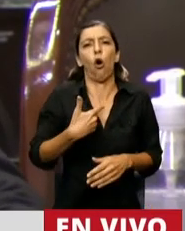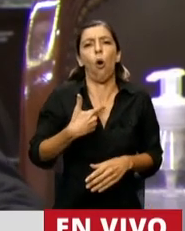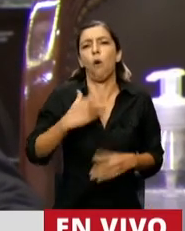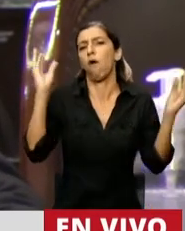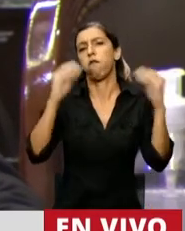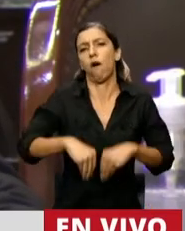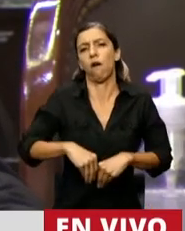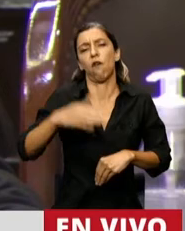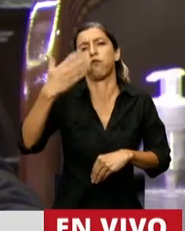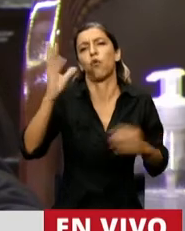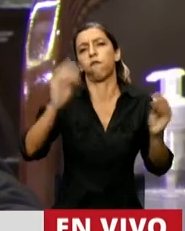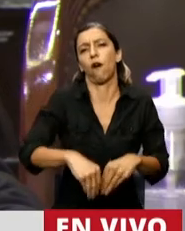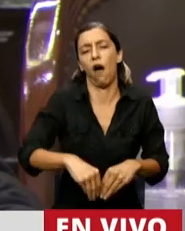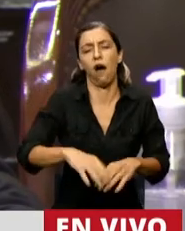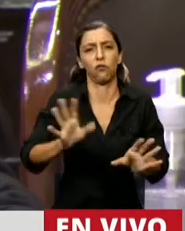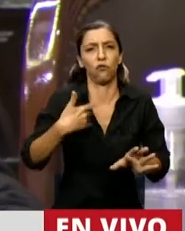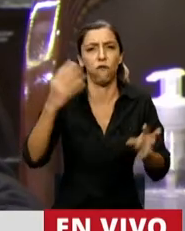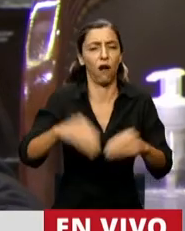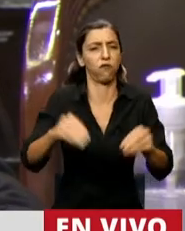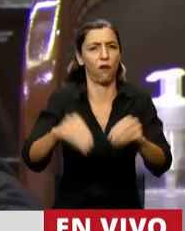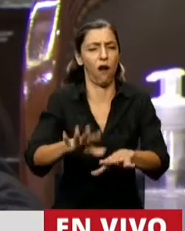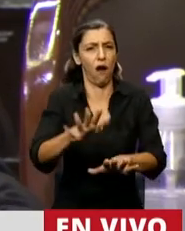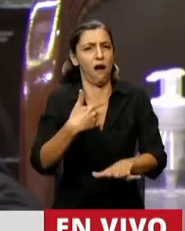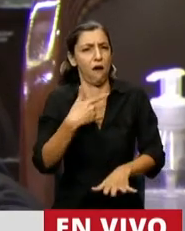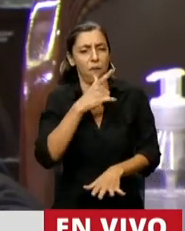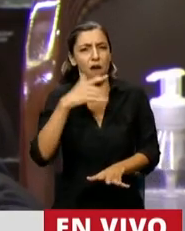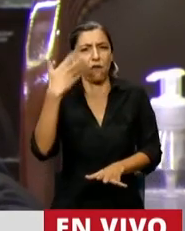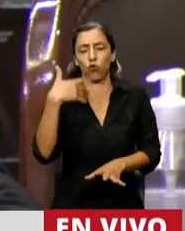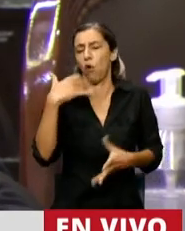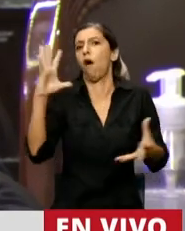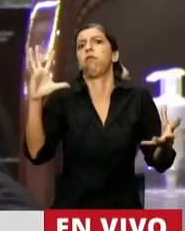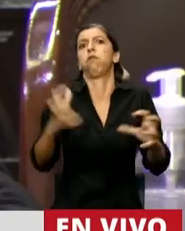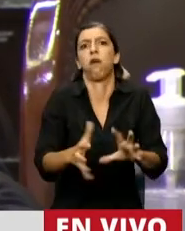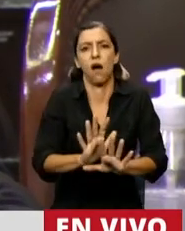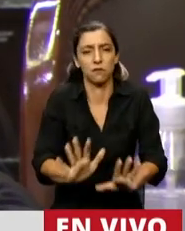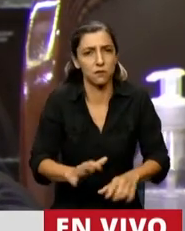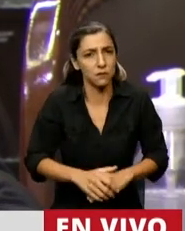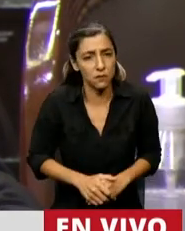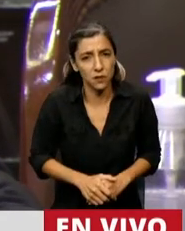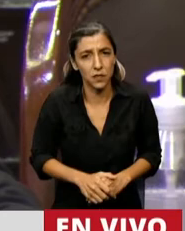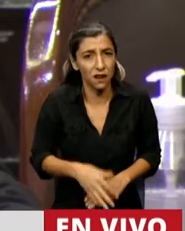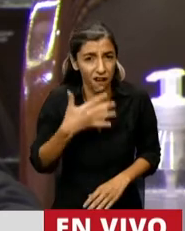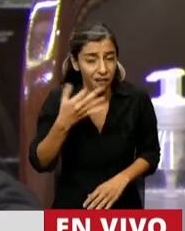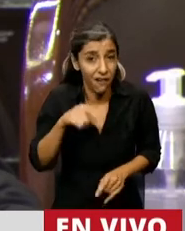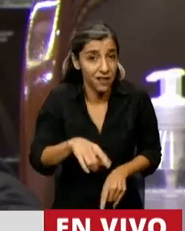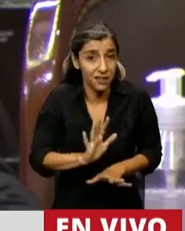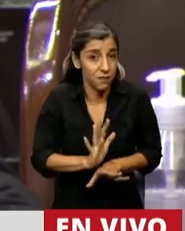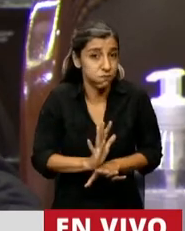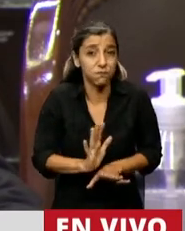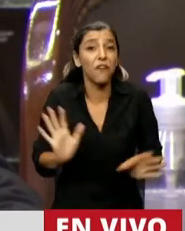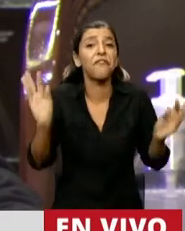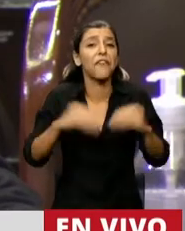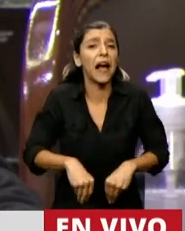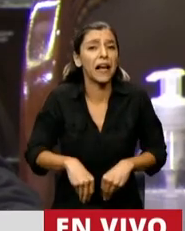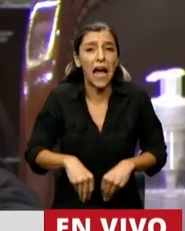fracasará, y esas visiones apocalípticas nos llevan al único lugar donde lo que fracase sea la democracia.